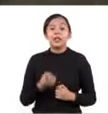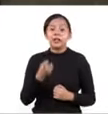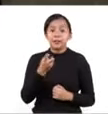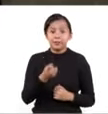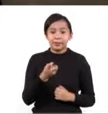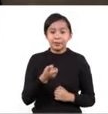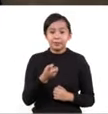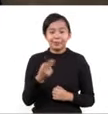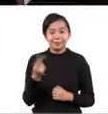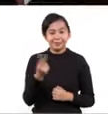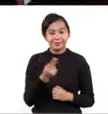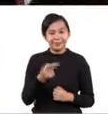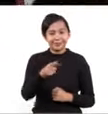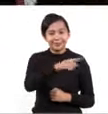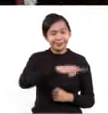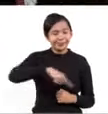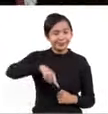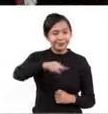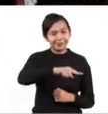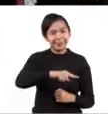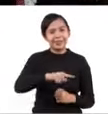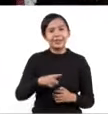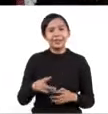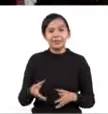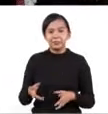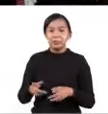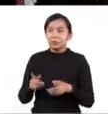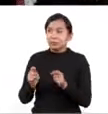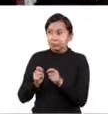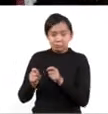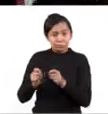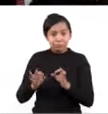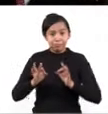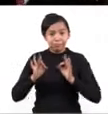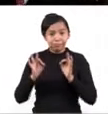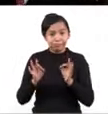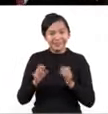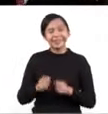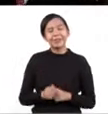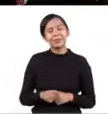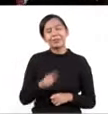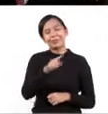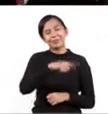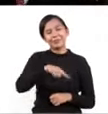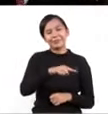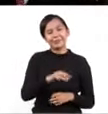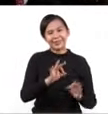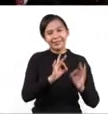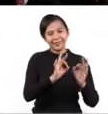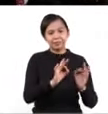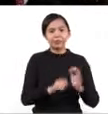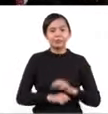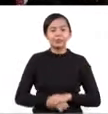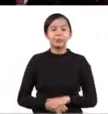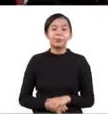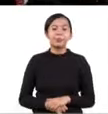dar la política, y ustedes lo hacen aquí en su ciudad y con mucho éxito, y juntos